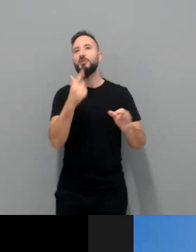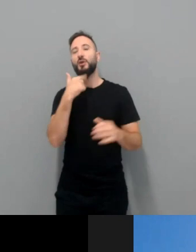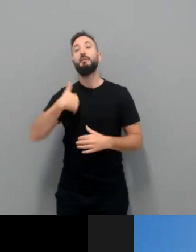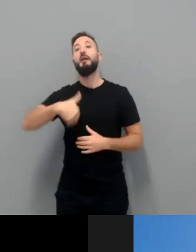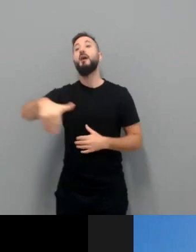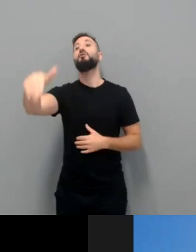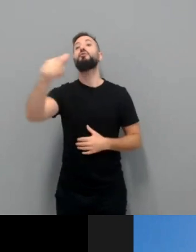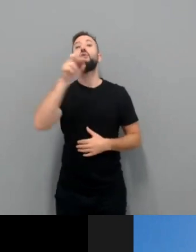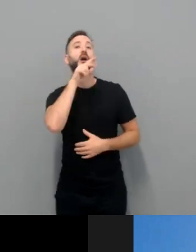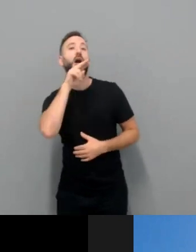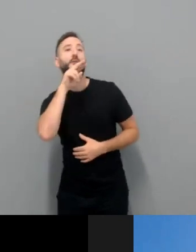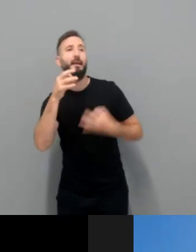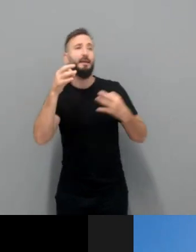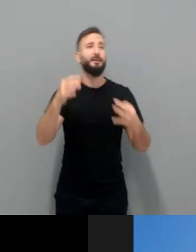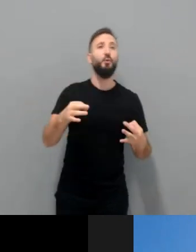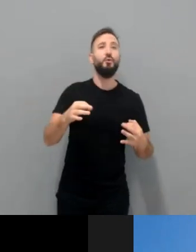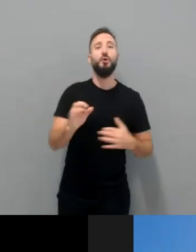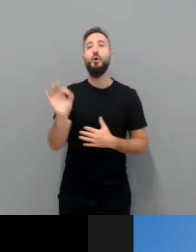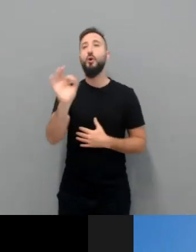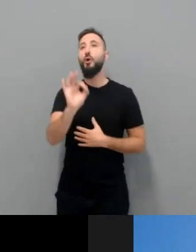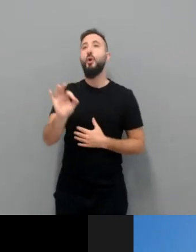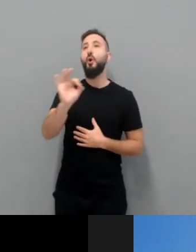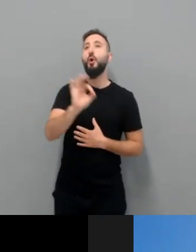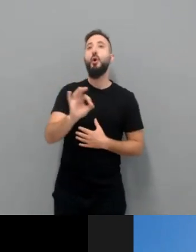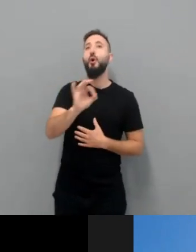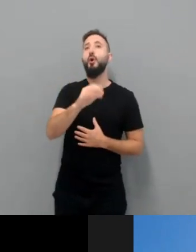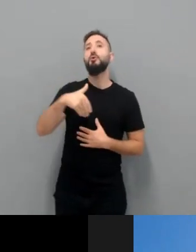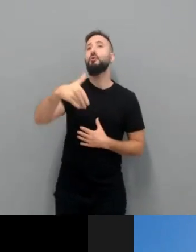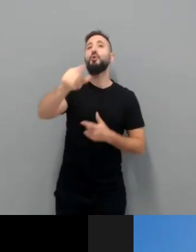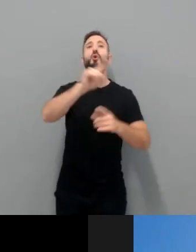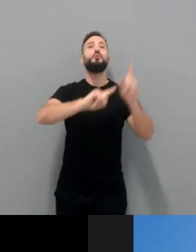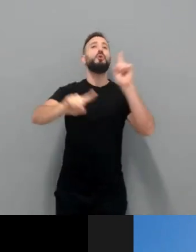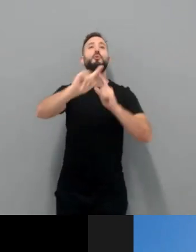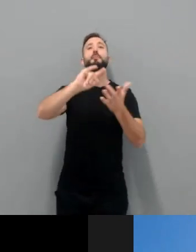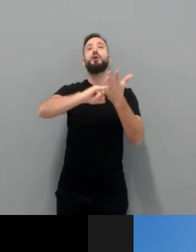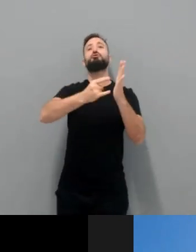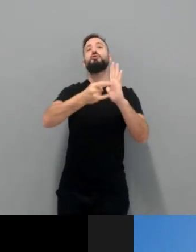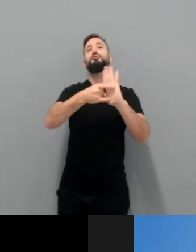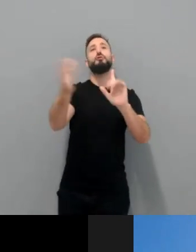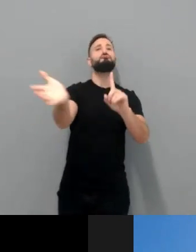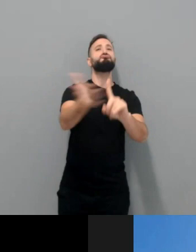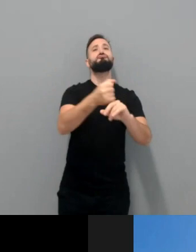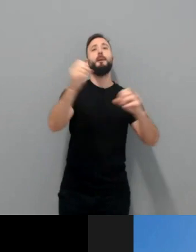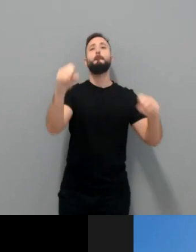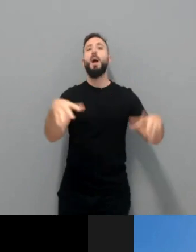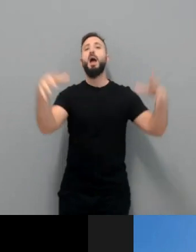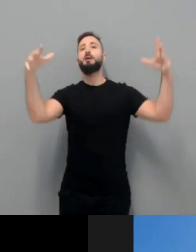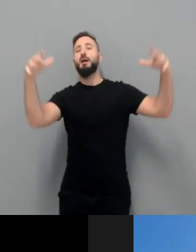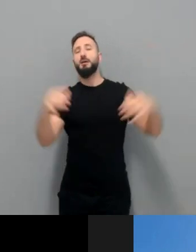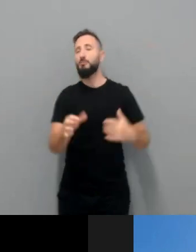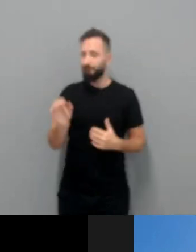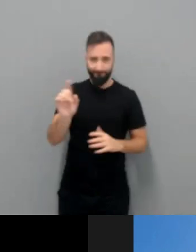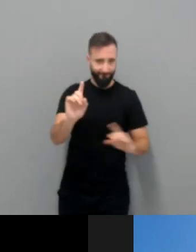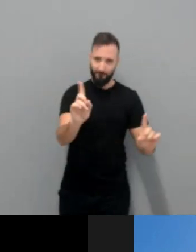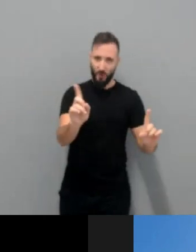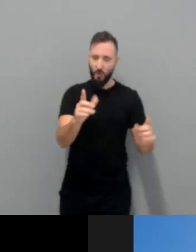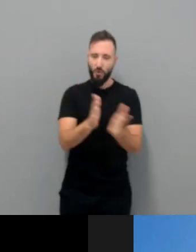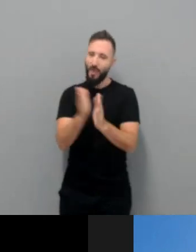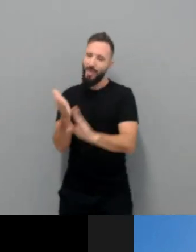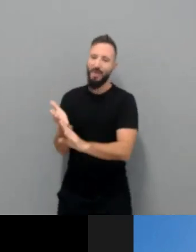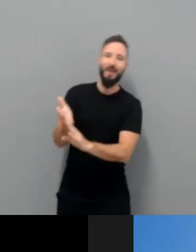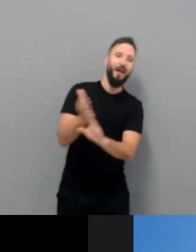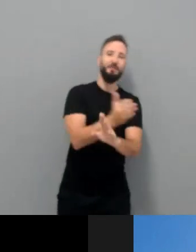ya se solventará este problema por arte de magia o algo, pero no, hay que actuar de